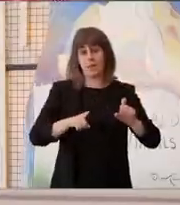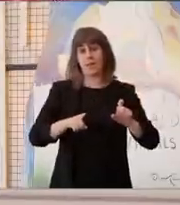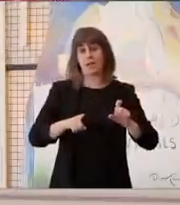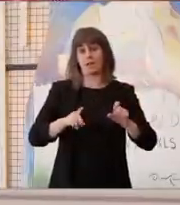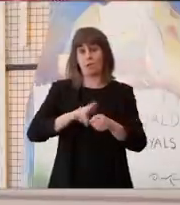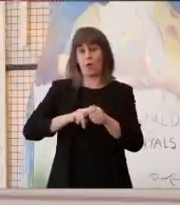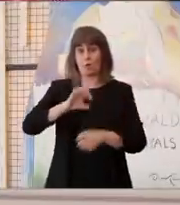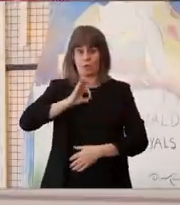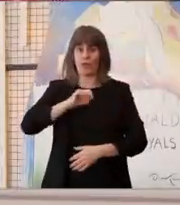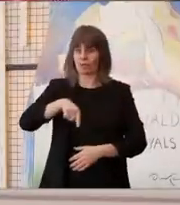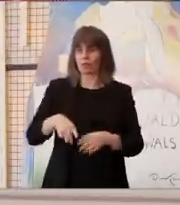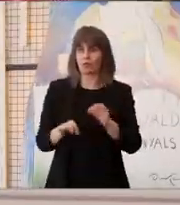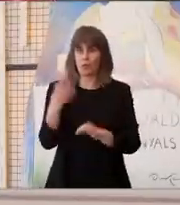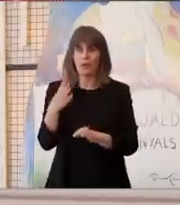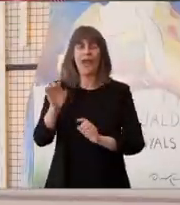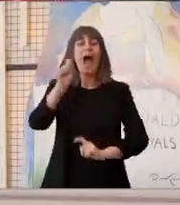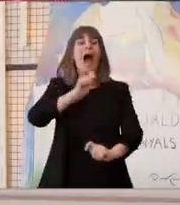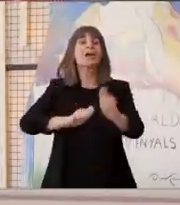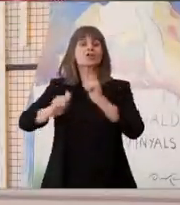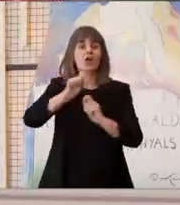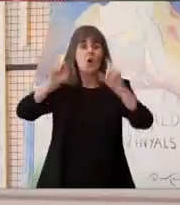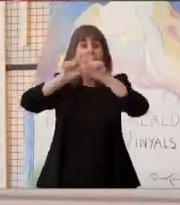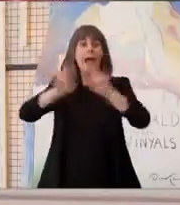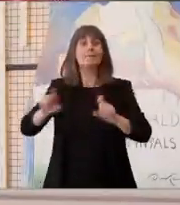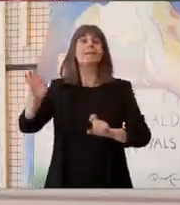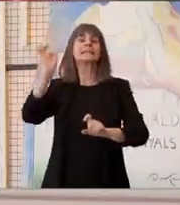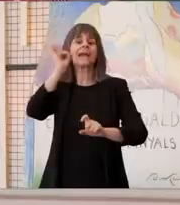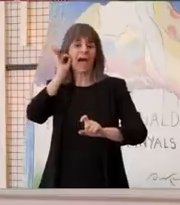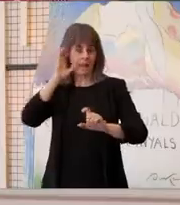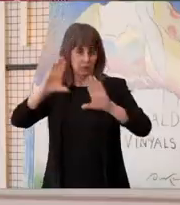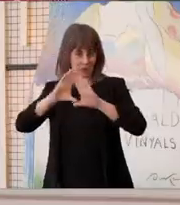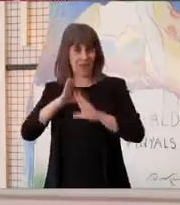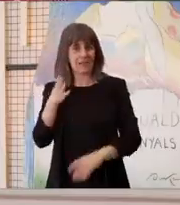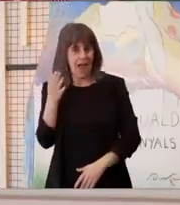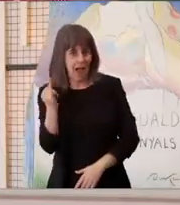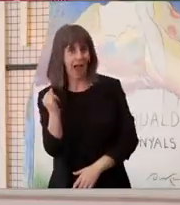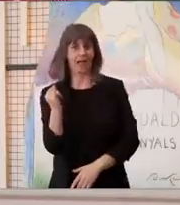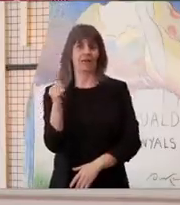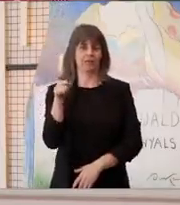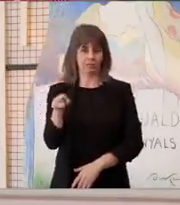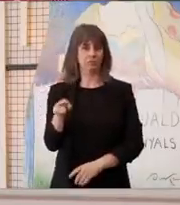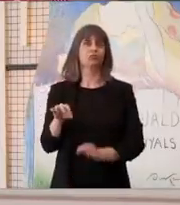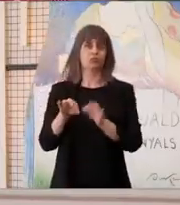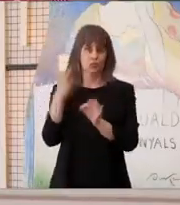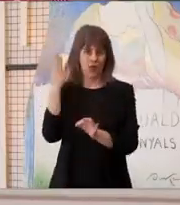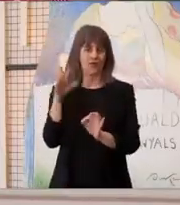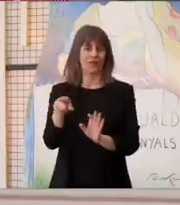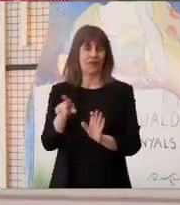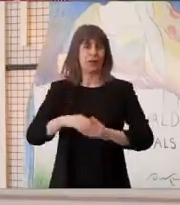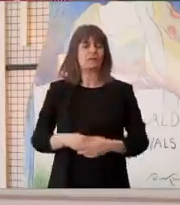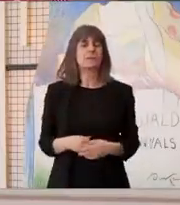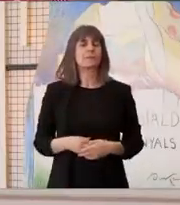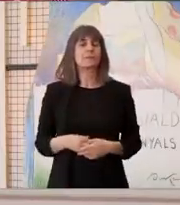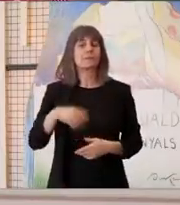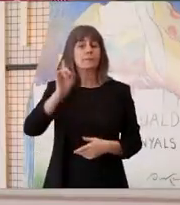pontevedra que tenemos una asociación de empresarias feministas que eso es una suerte es una suerte y por lo tanto también